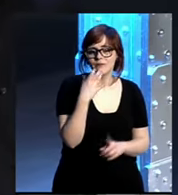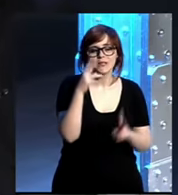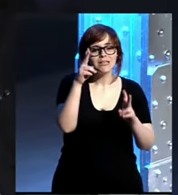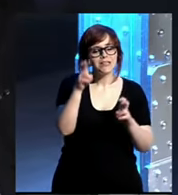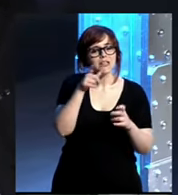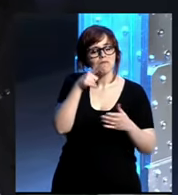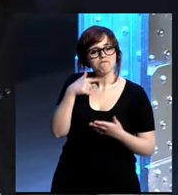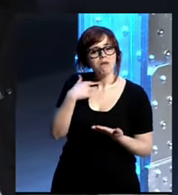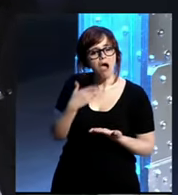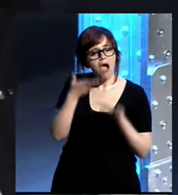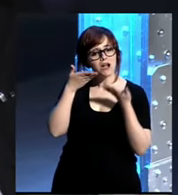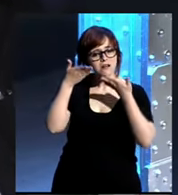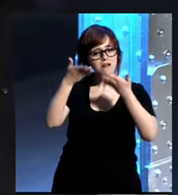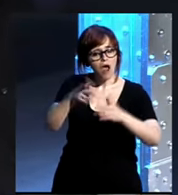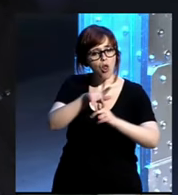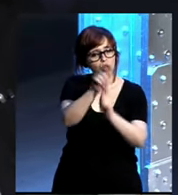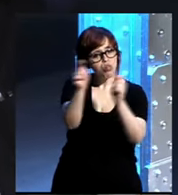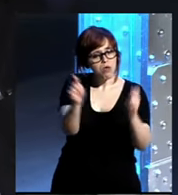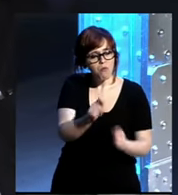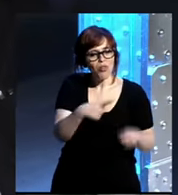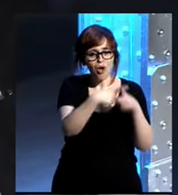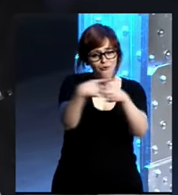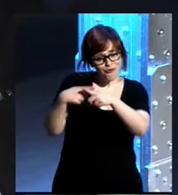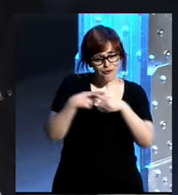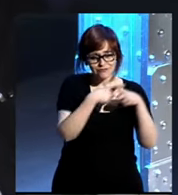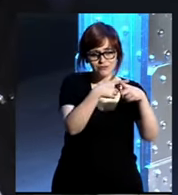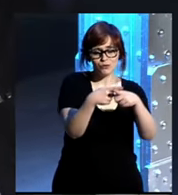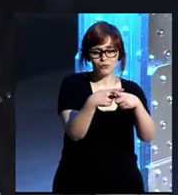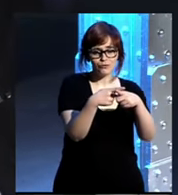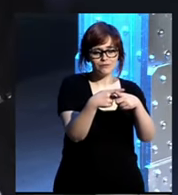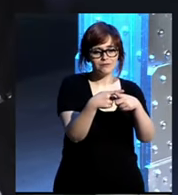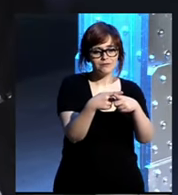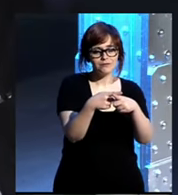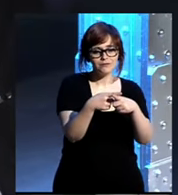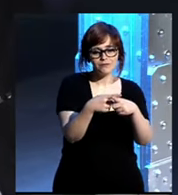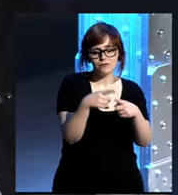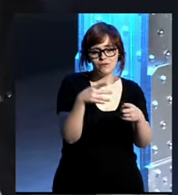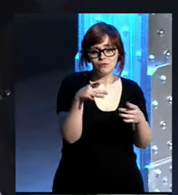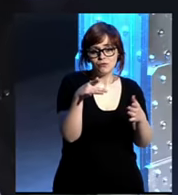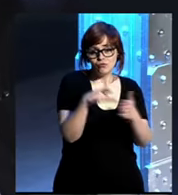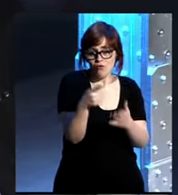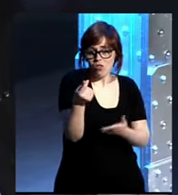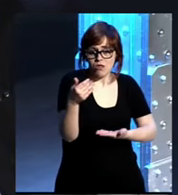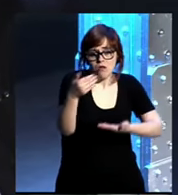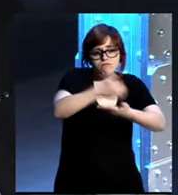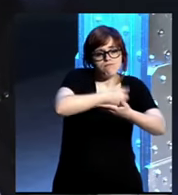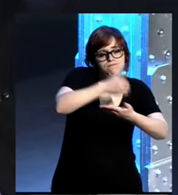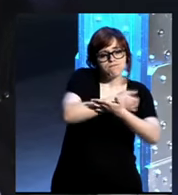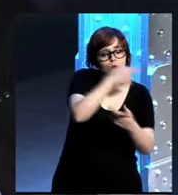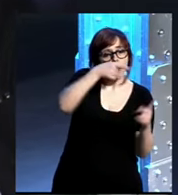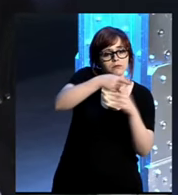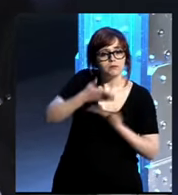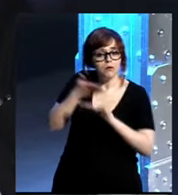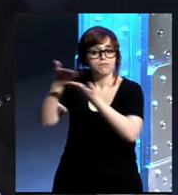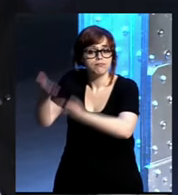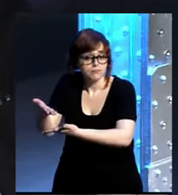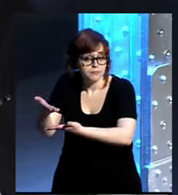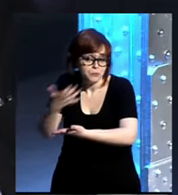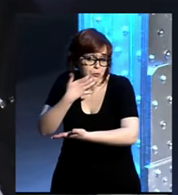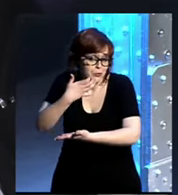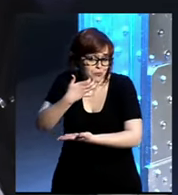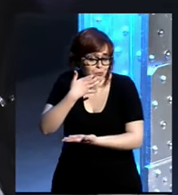boda colectivos a través de un evento, y que se pueden convertir perfectamente en plataformas de crowd. Yo creo que por ahí vamos a encontrar. Y luego había una